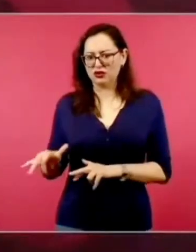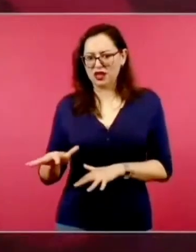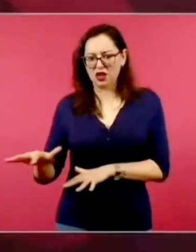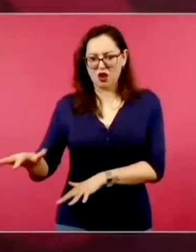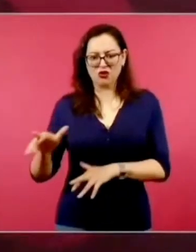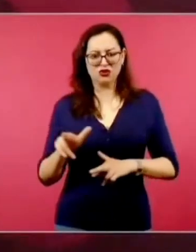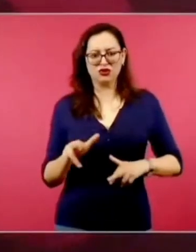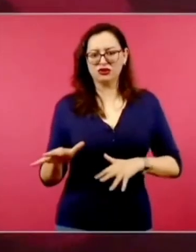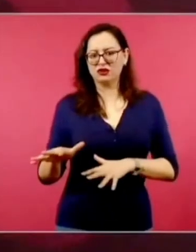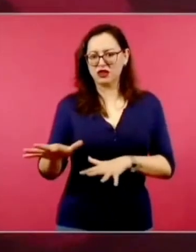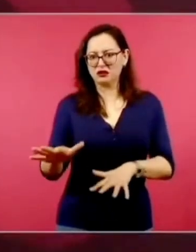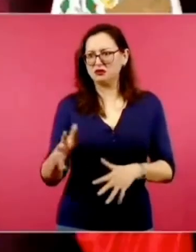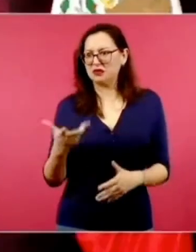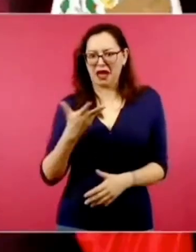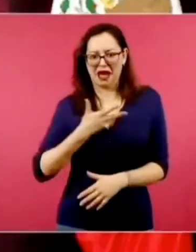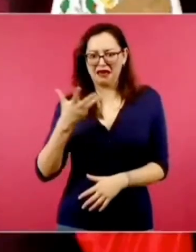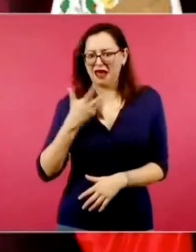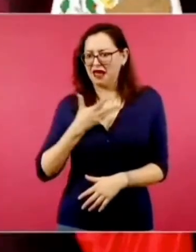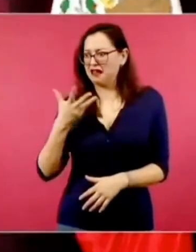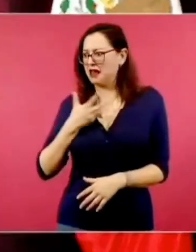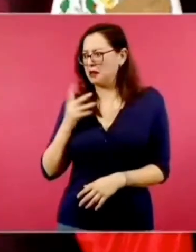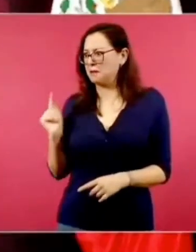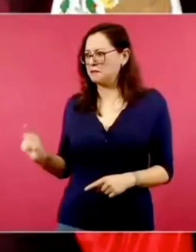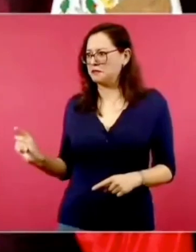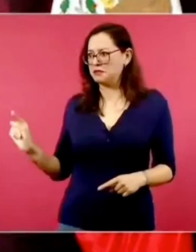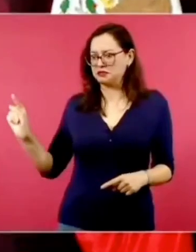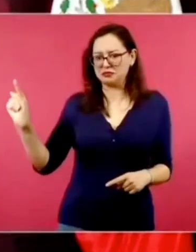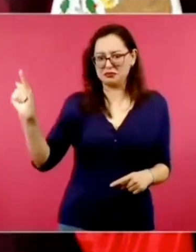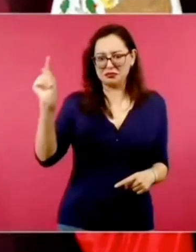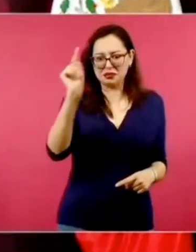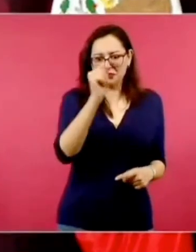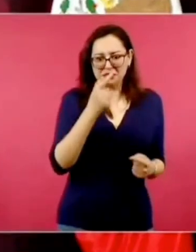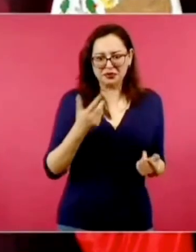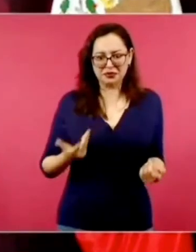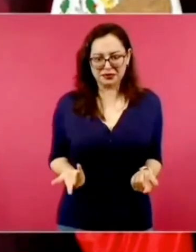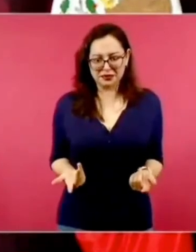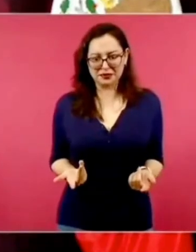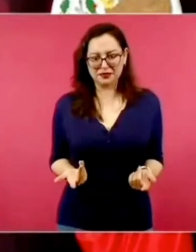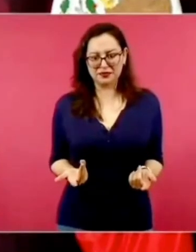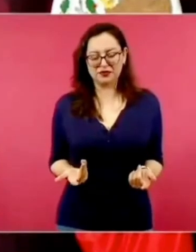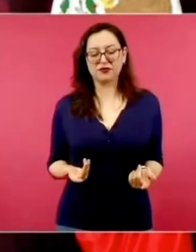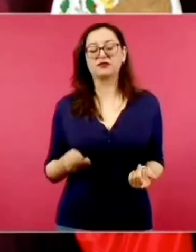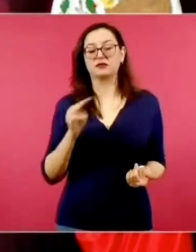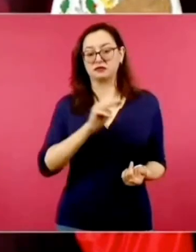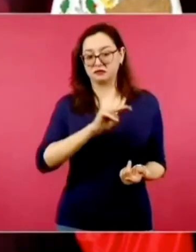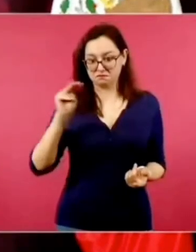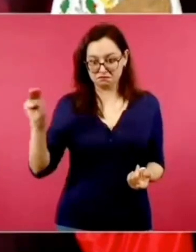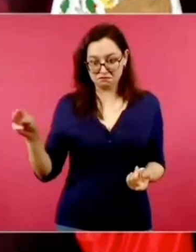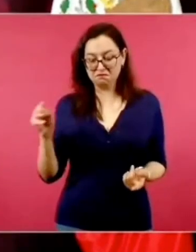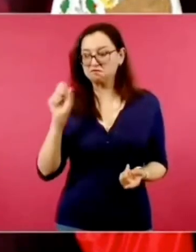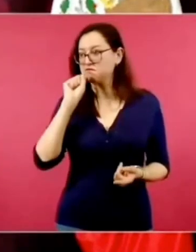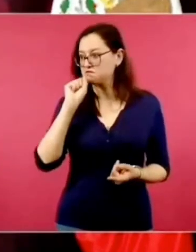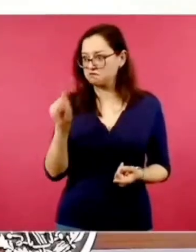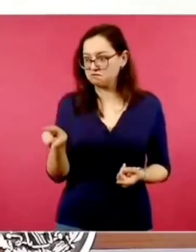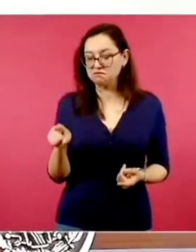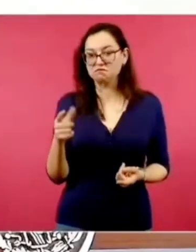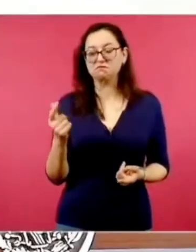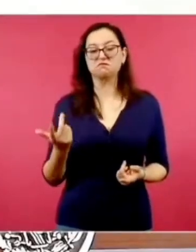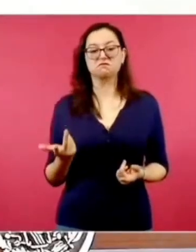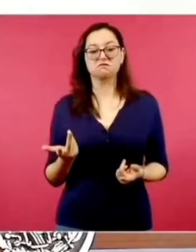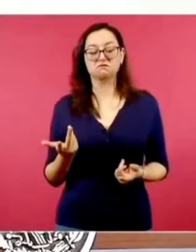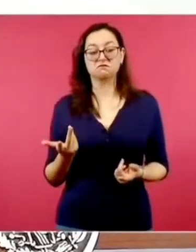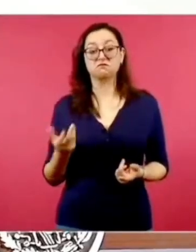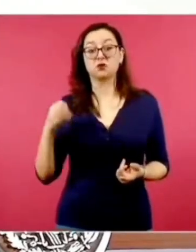el Infiernillo, en Michoacán, las